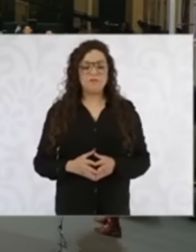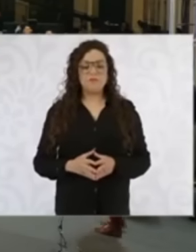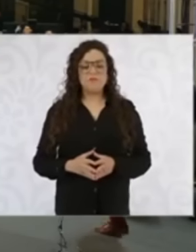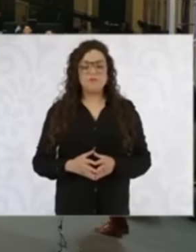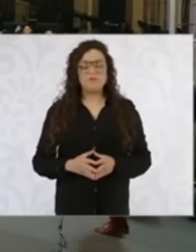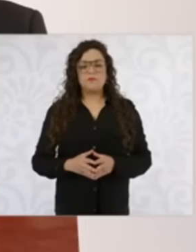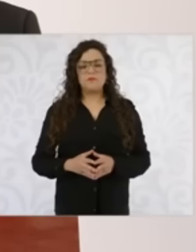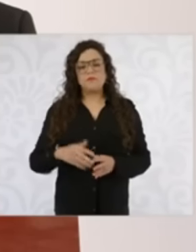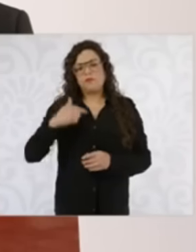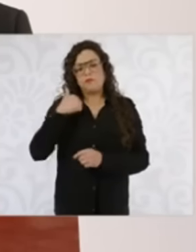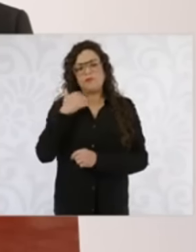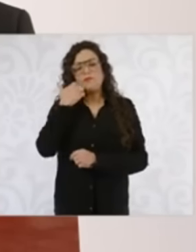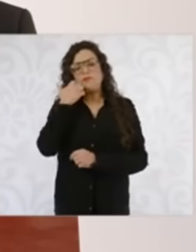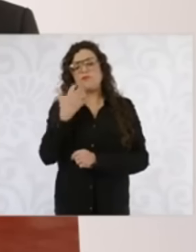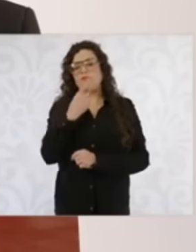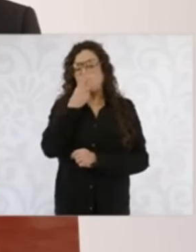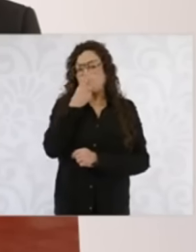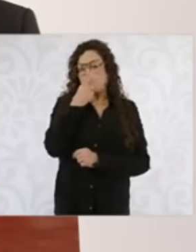mal a México.